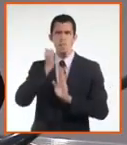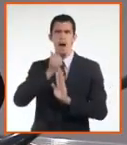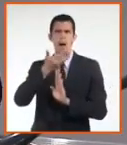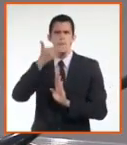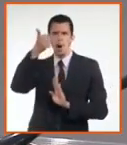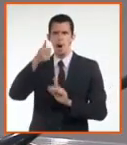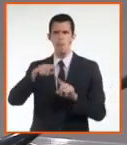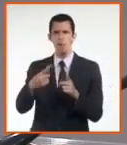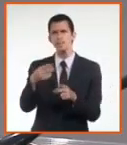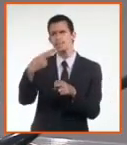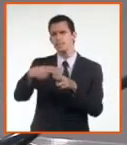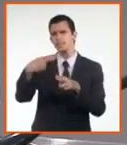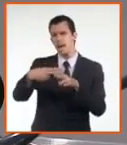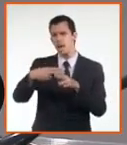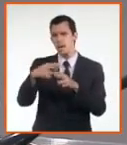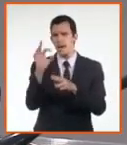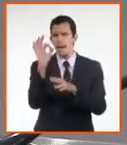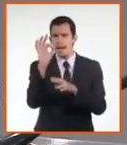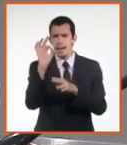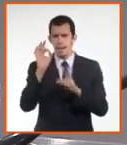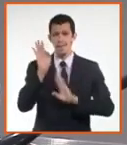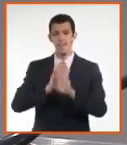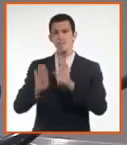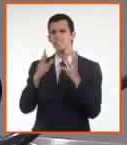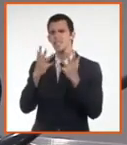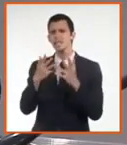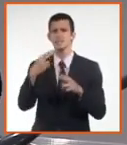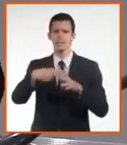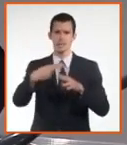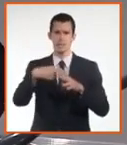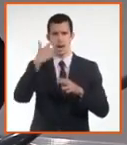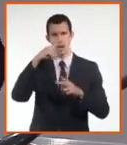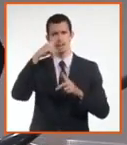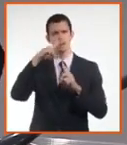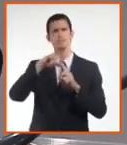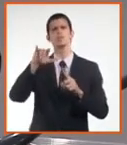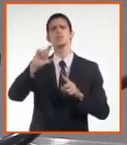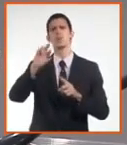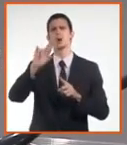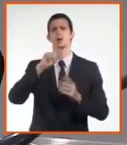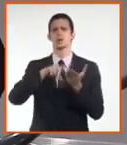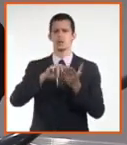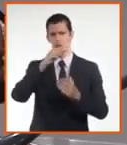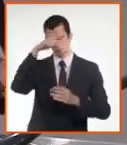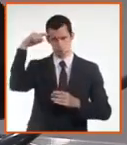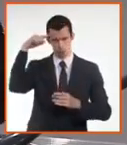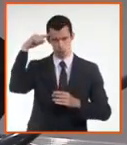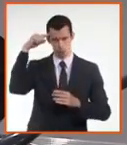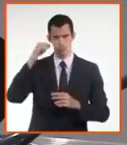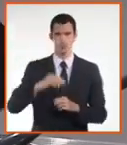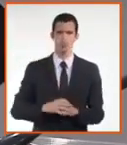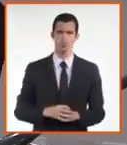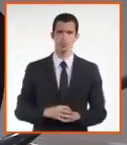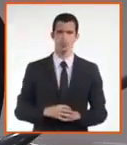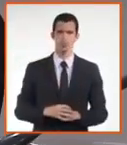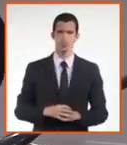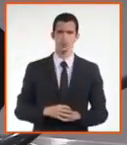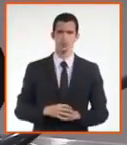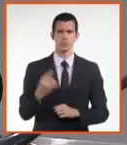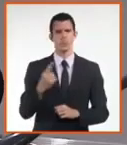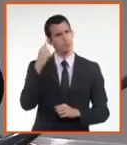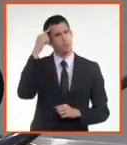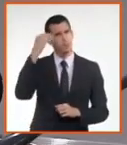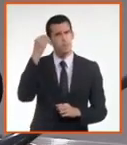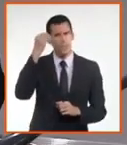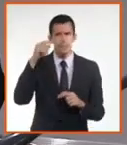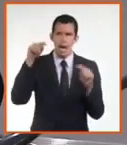y tenemos una posibilidad de vacuna que pensamos avanzar rápido no todavía no tenemos pronóstico cuando pudieron voy a estar evaluando los